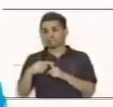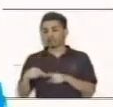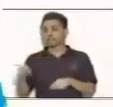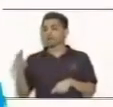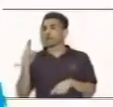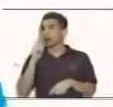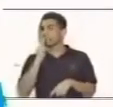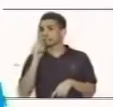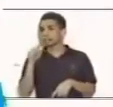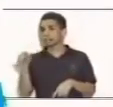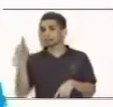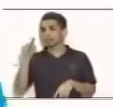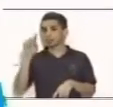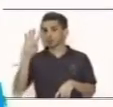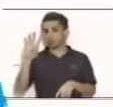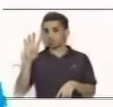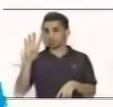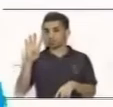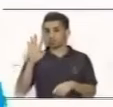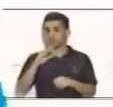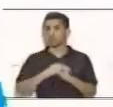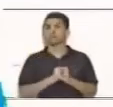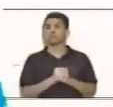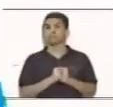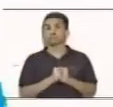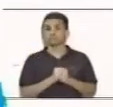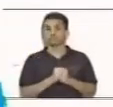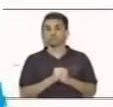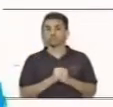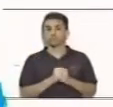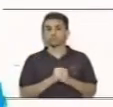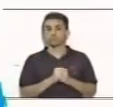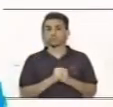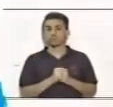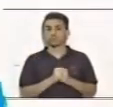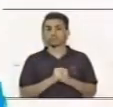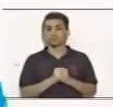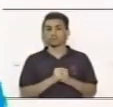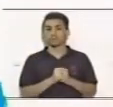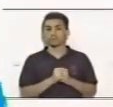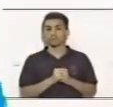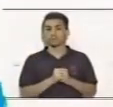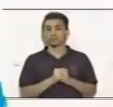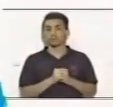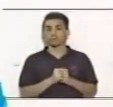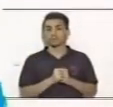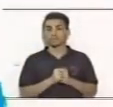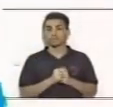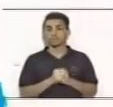36 menos 12h al cuadrado más h a la cuarta.